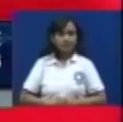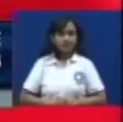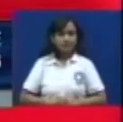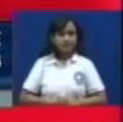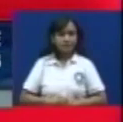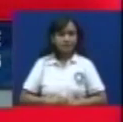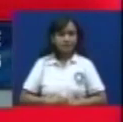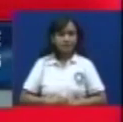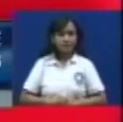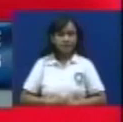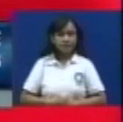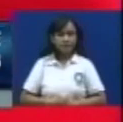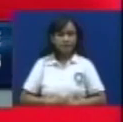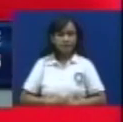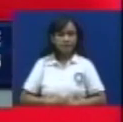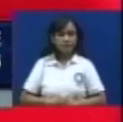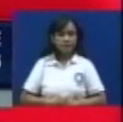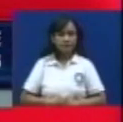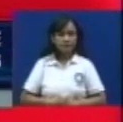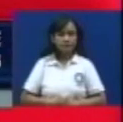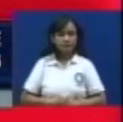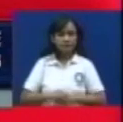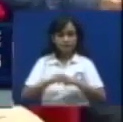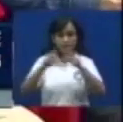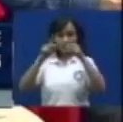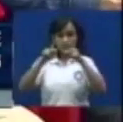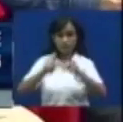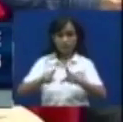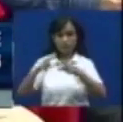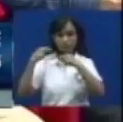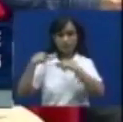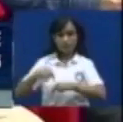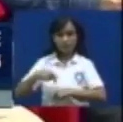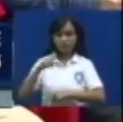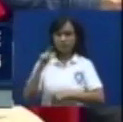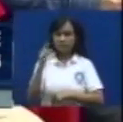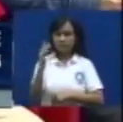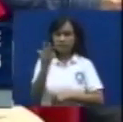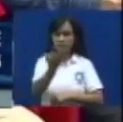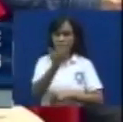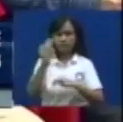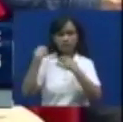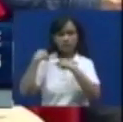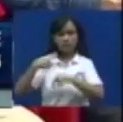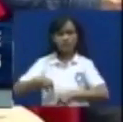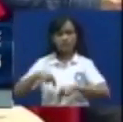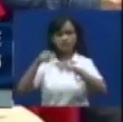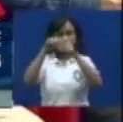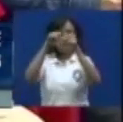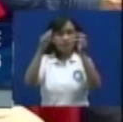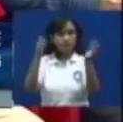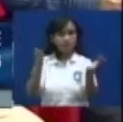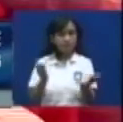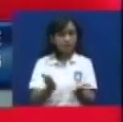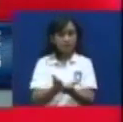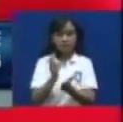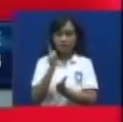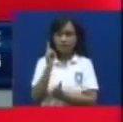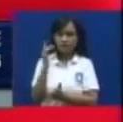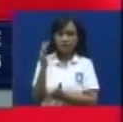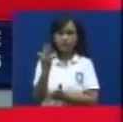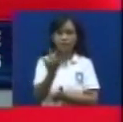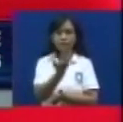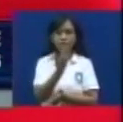religión. La especie humana, como todas las especies en nuestro planeta, todas las especies,